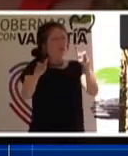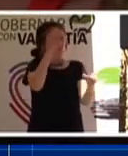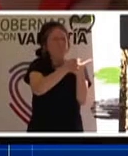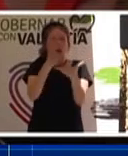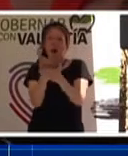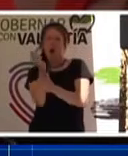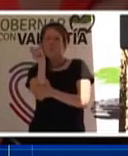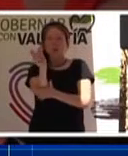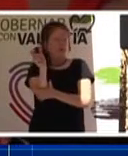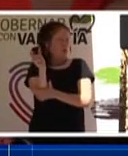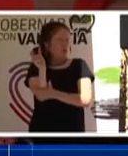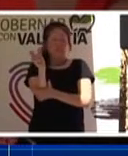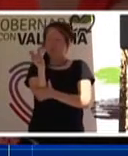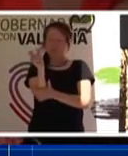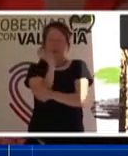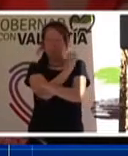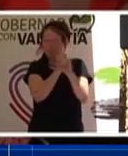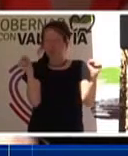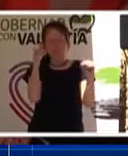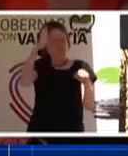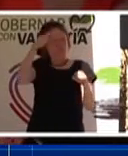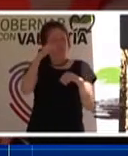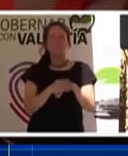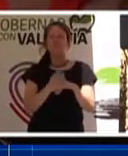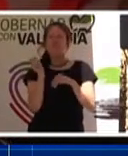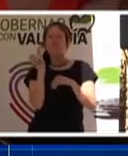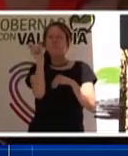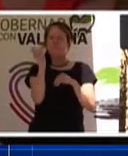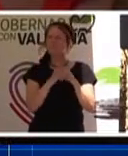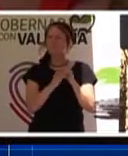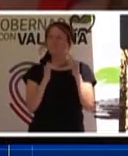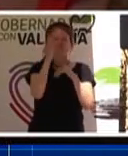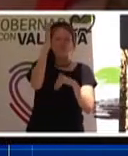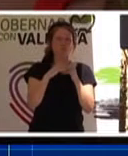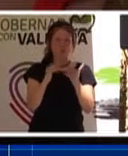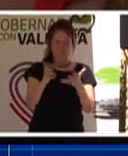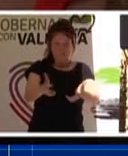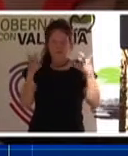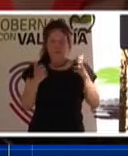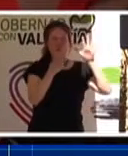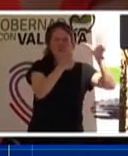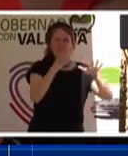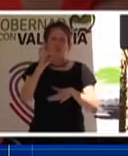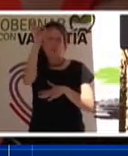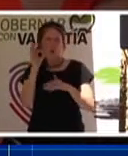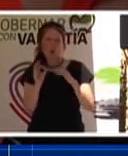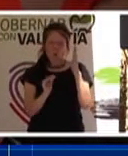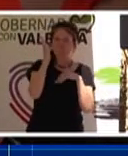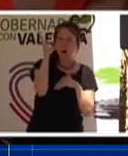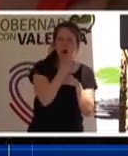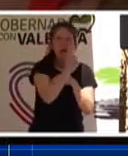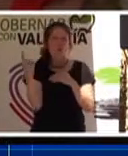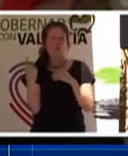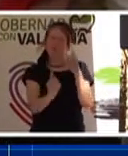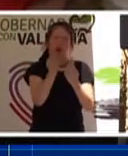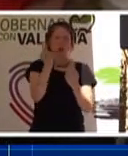está obsoleto, todo se hizo en un momento en el que las cosas eran de una manera, pues bueno, cuando se hizo la Constitución, en último